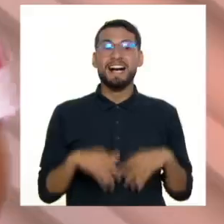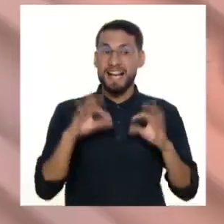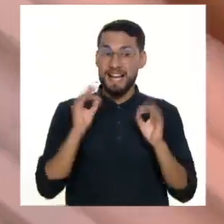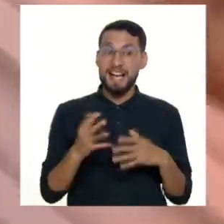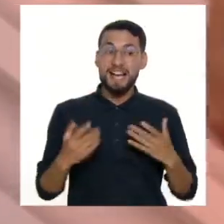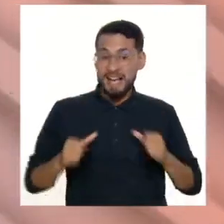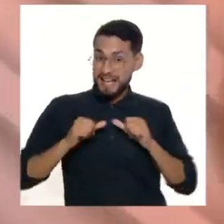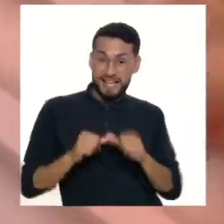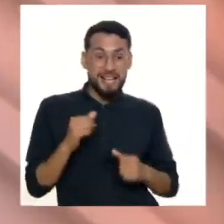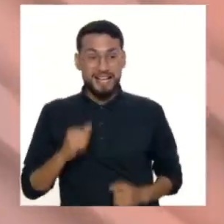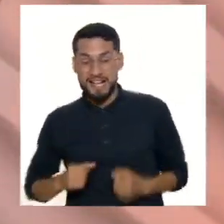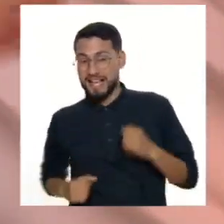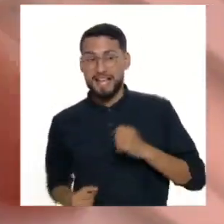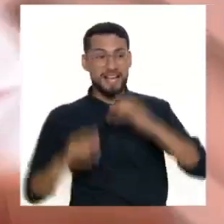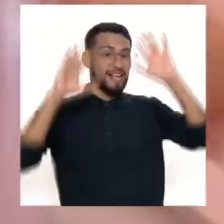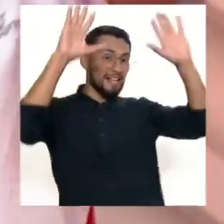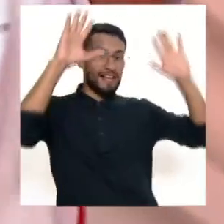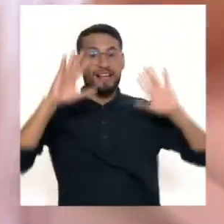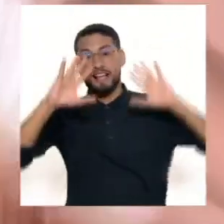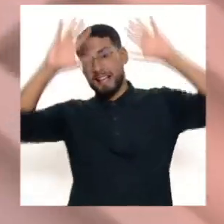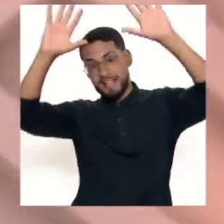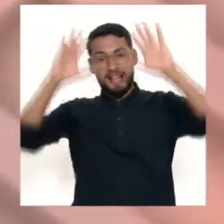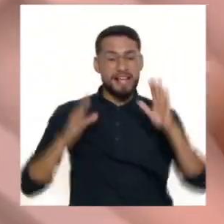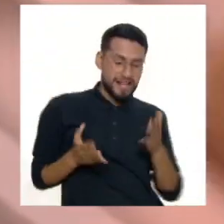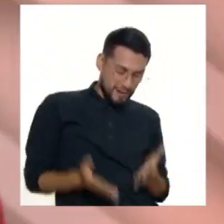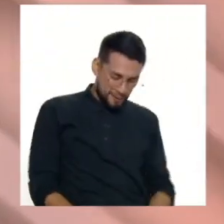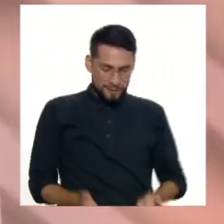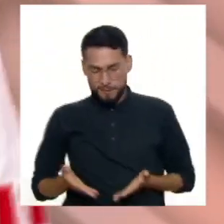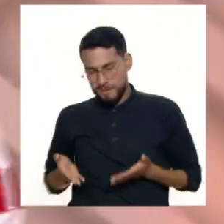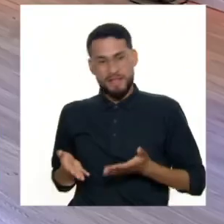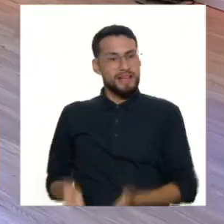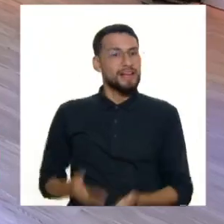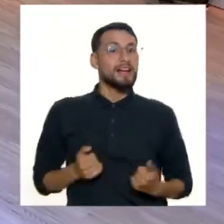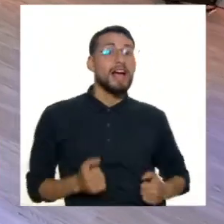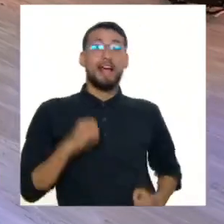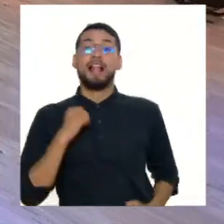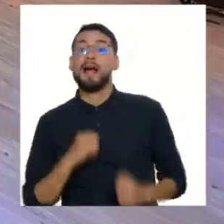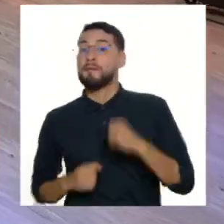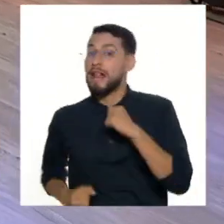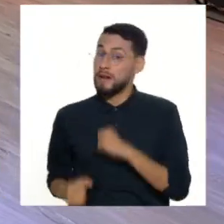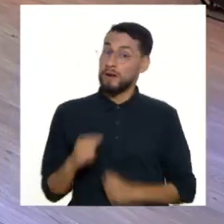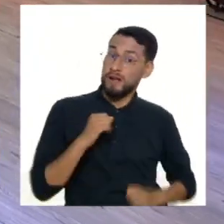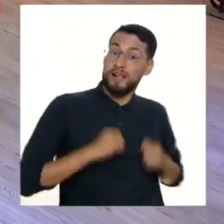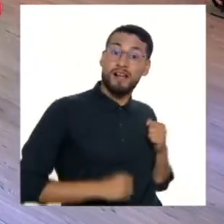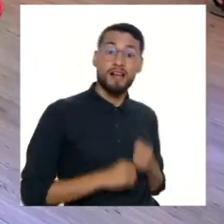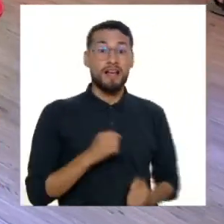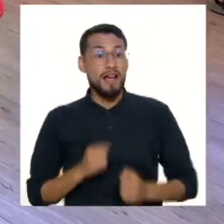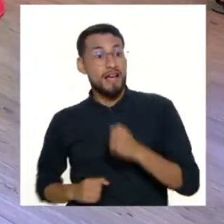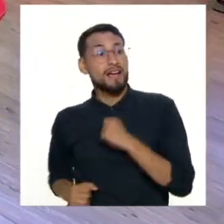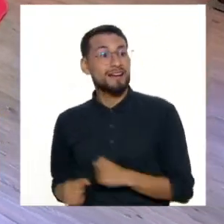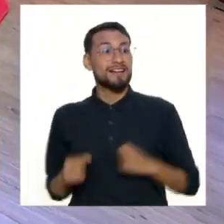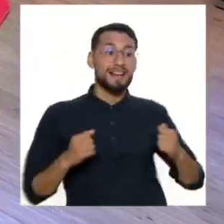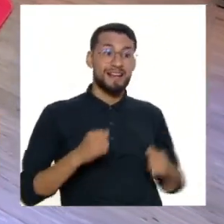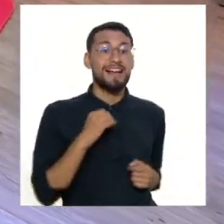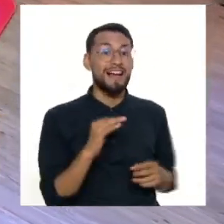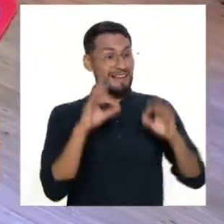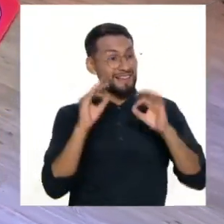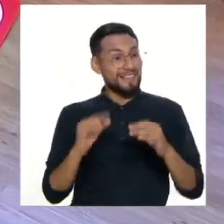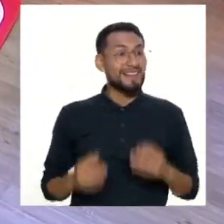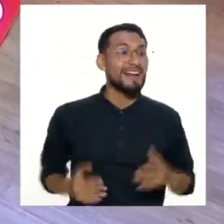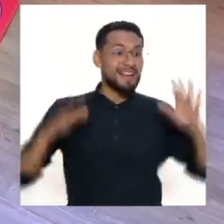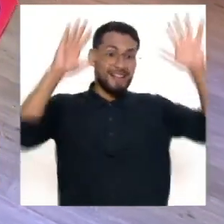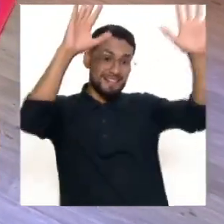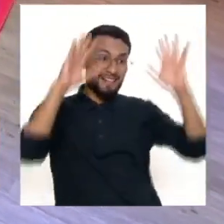Eso, y ahí le seguimos dando, pa. Para arriba, pa abajo. Eso. Sí, ya. Ya lo si sacudimos los